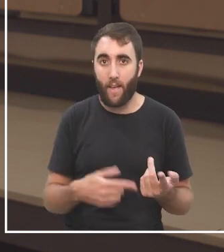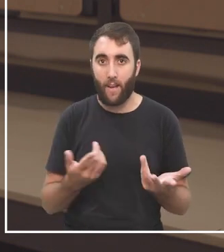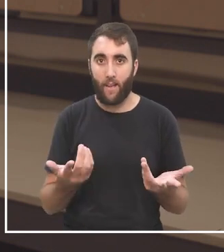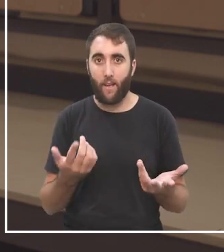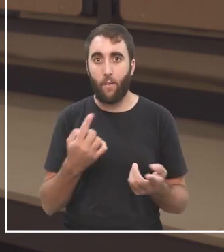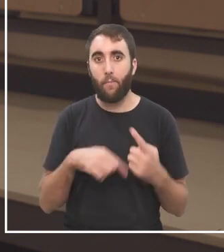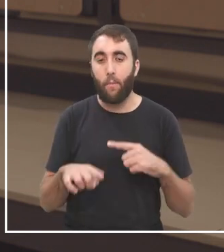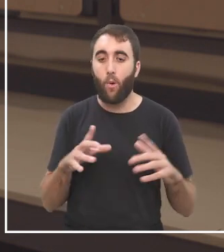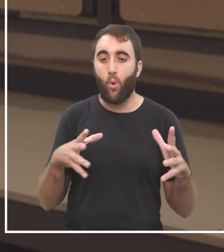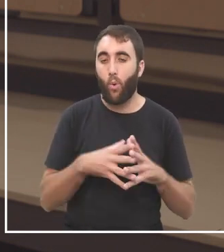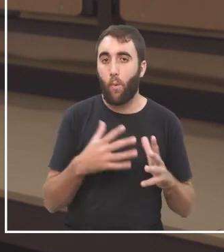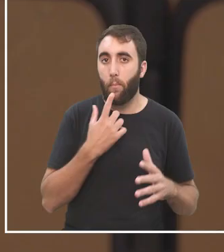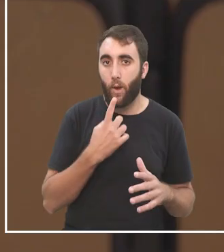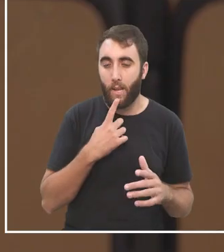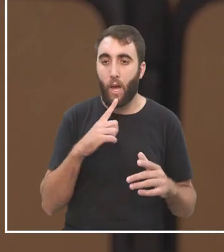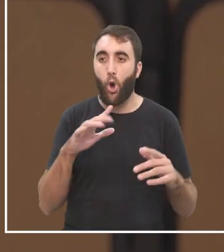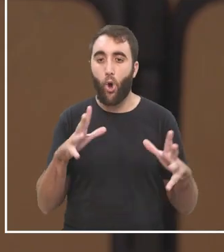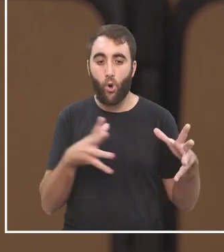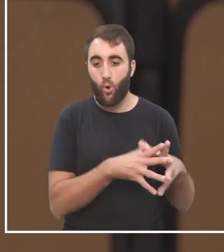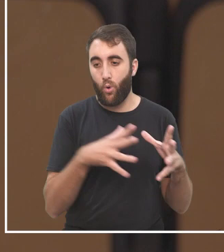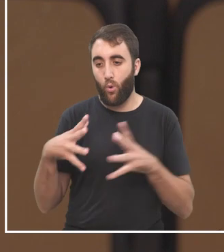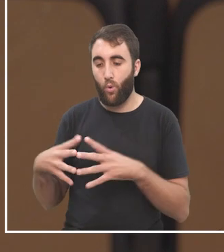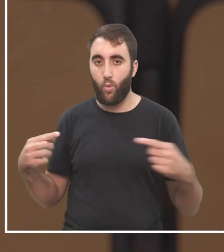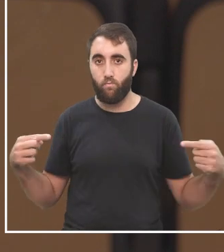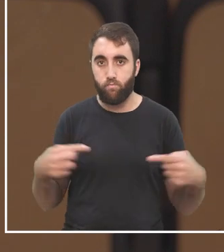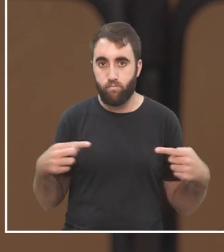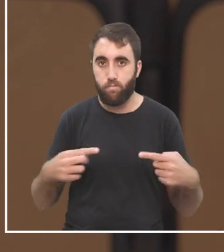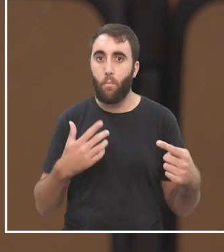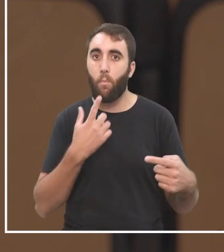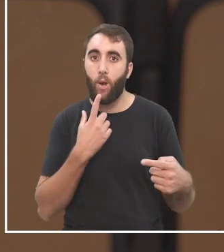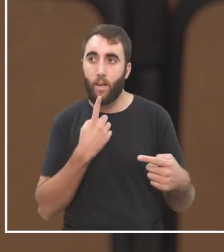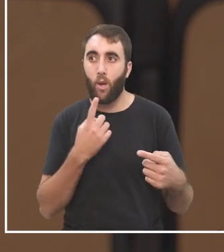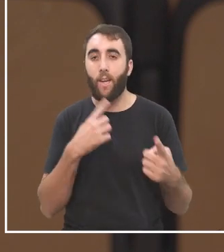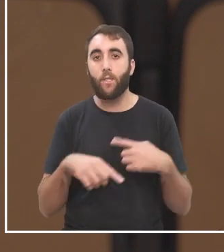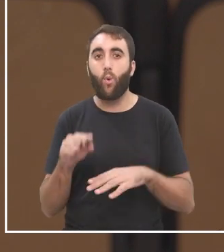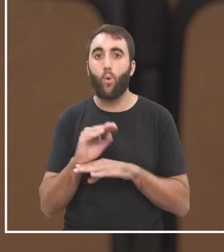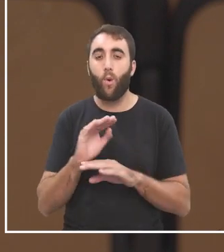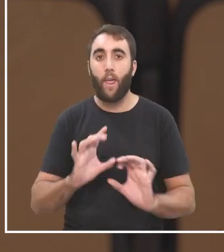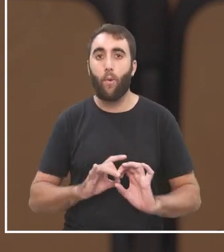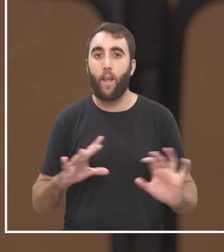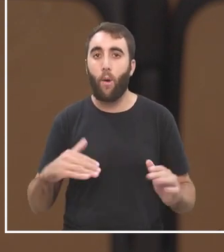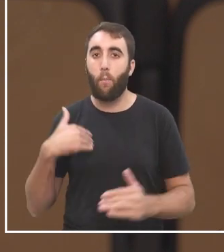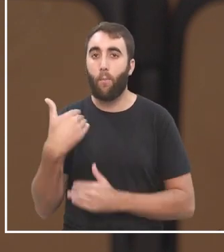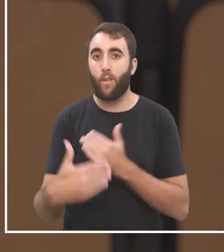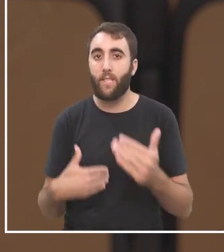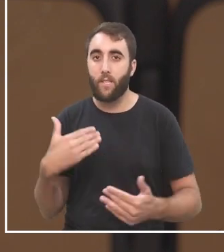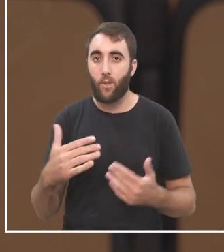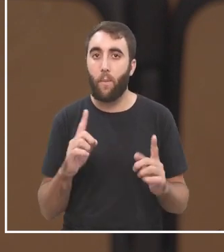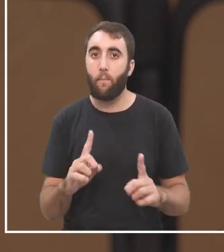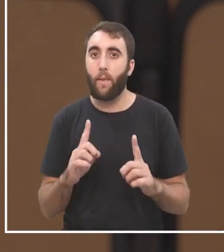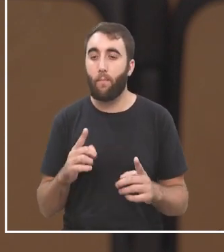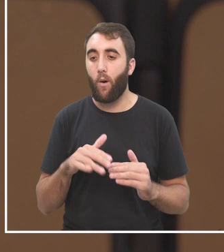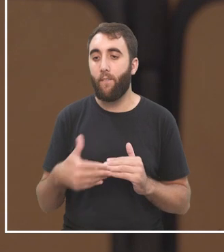ejemplo bipartidismo o polarización. Para mí la cultura democrática es un proceso que empieza en el